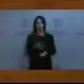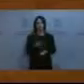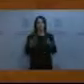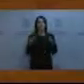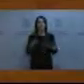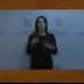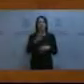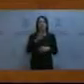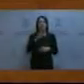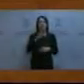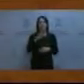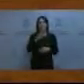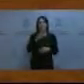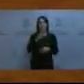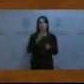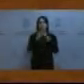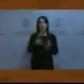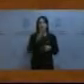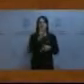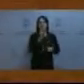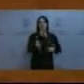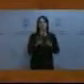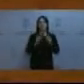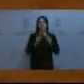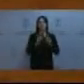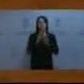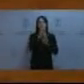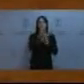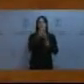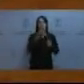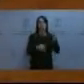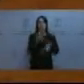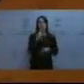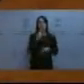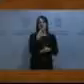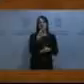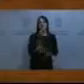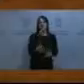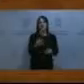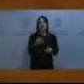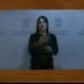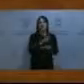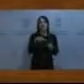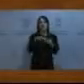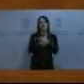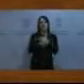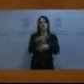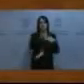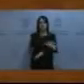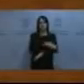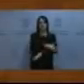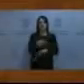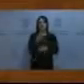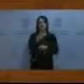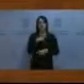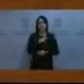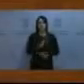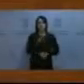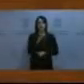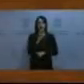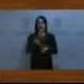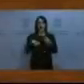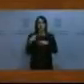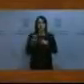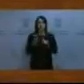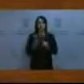en la conclusión de naturaleza jurídica con su actual composición nacional, no puede ser considerada instrumental de la Administración. En consecuencia, debería gestar su actividad